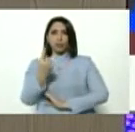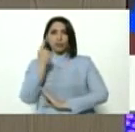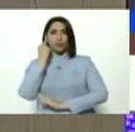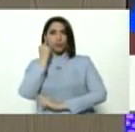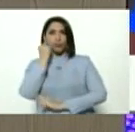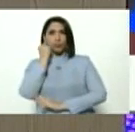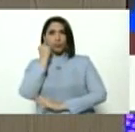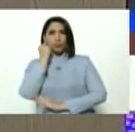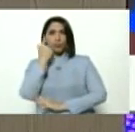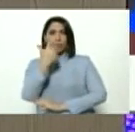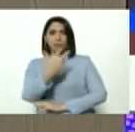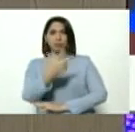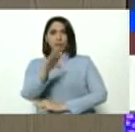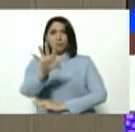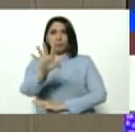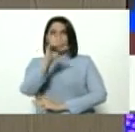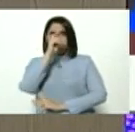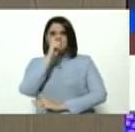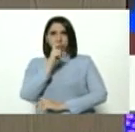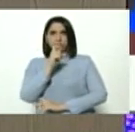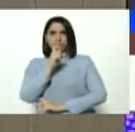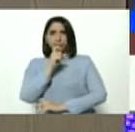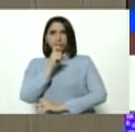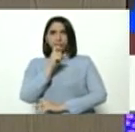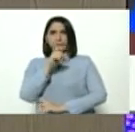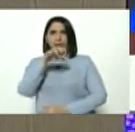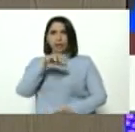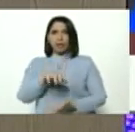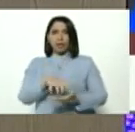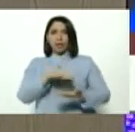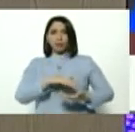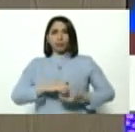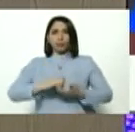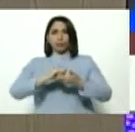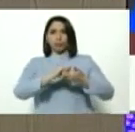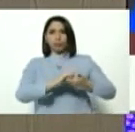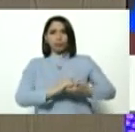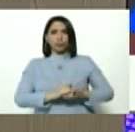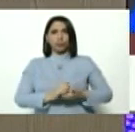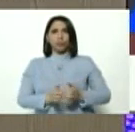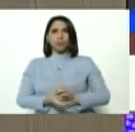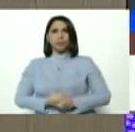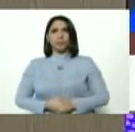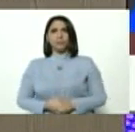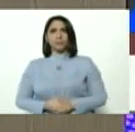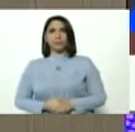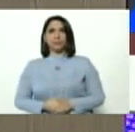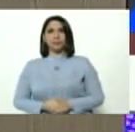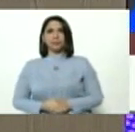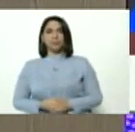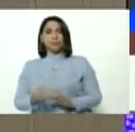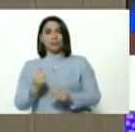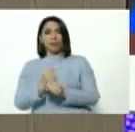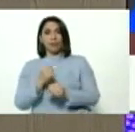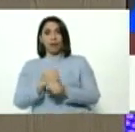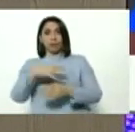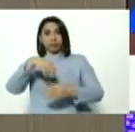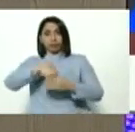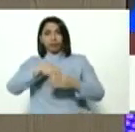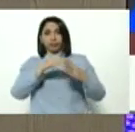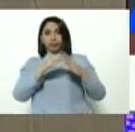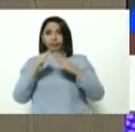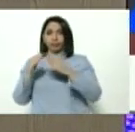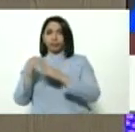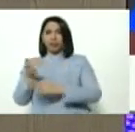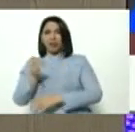35 años de edad, del estado Trujillo, de la mesa de Snujaque, ocupación ama de casa,